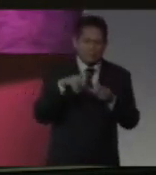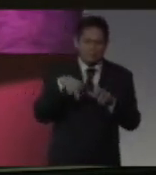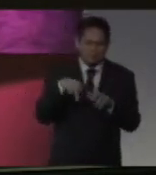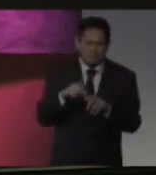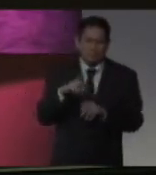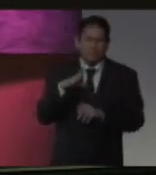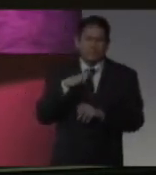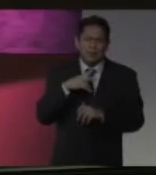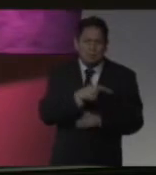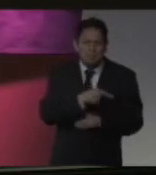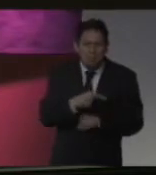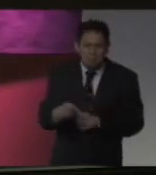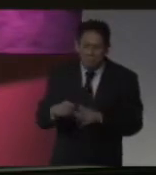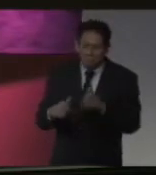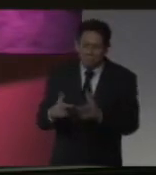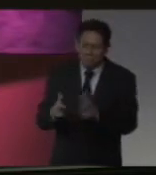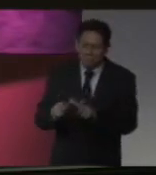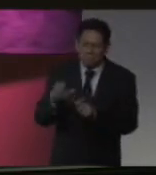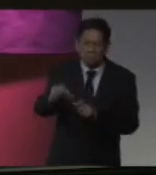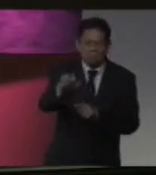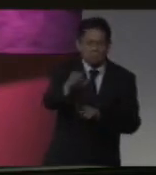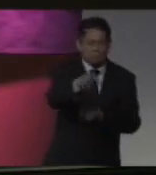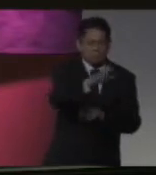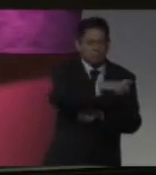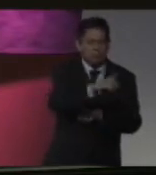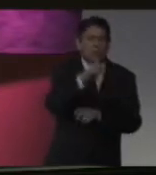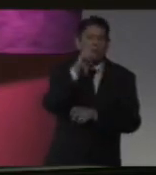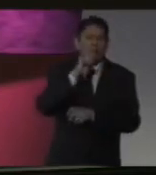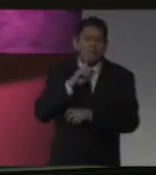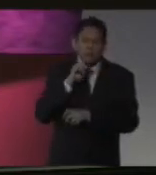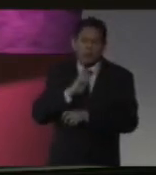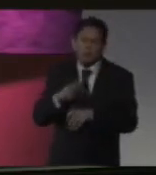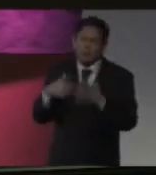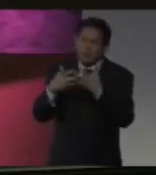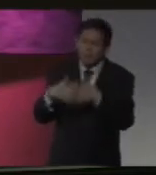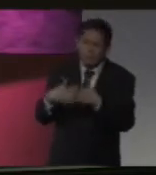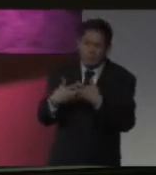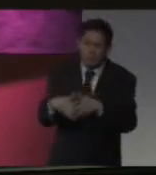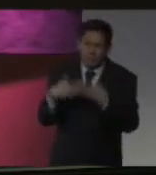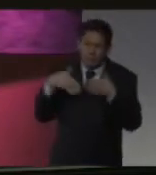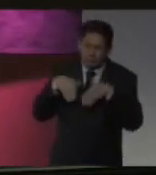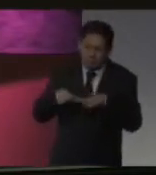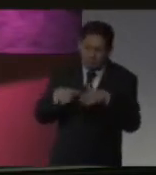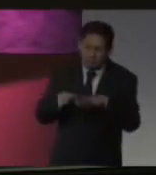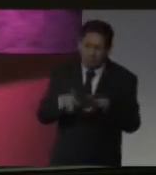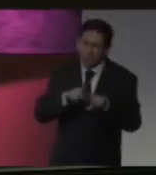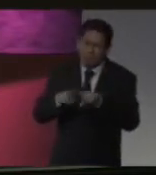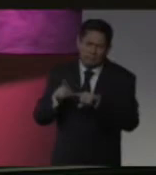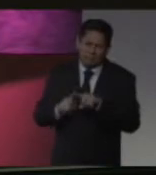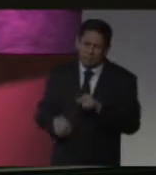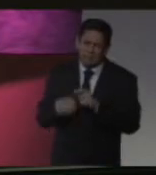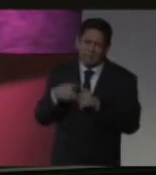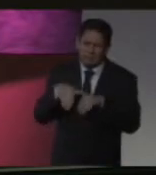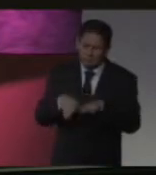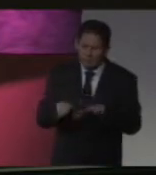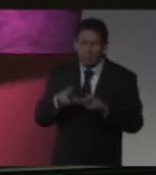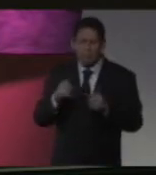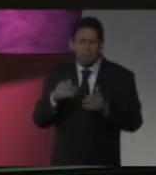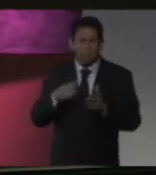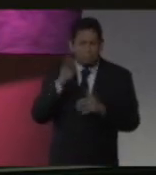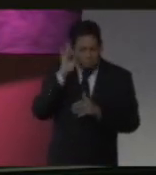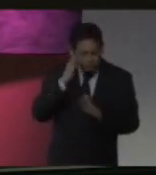guetos de pobres, de mujeres contratándose en maquilas en pésimas condiciones de trabajo e inseguridad, haciendo labores de cuidado y de aseo,